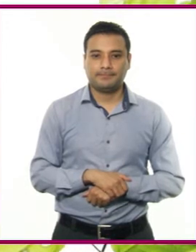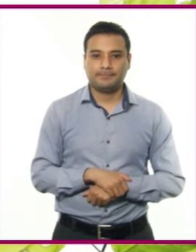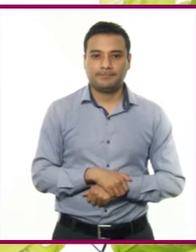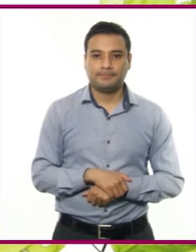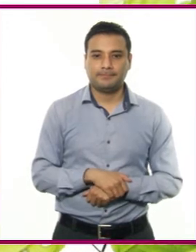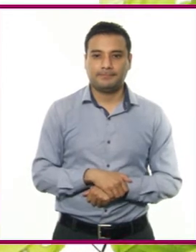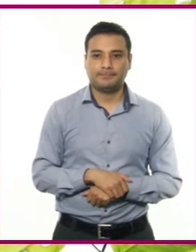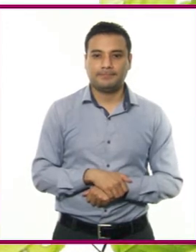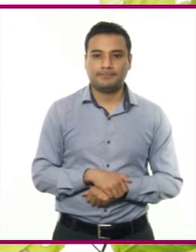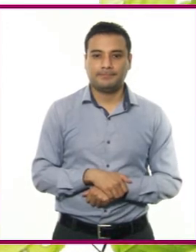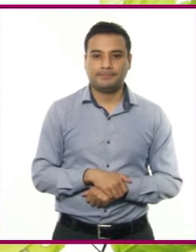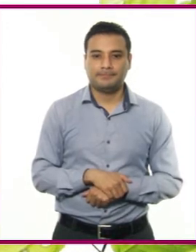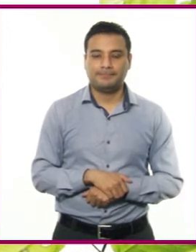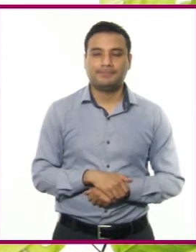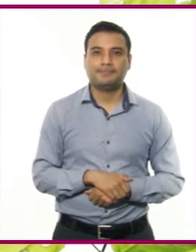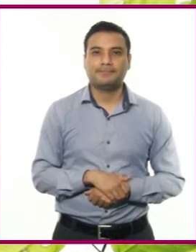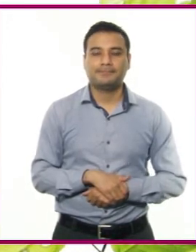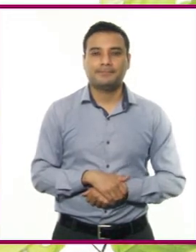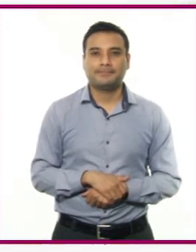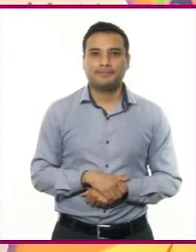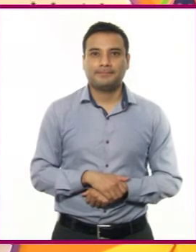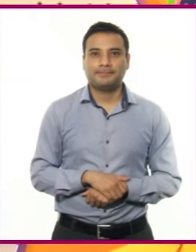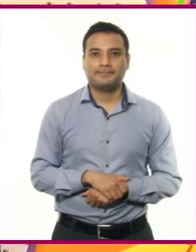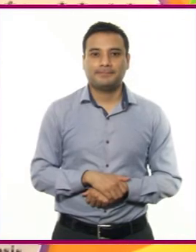Abecedario biológico.